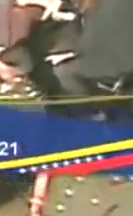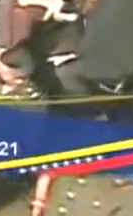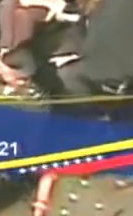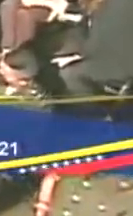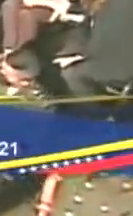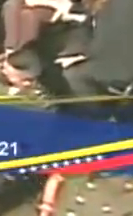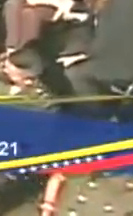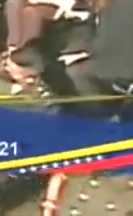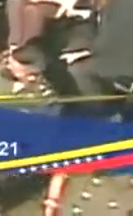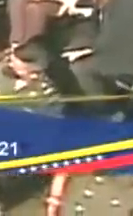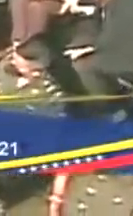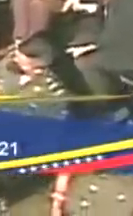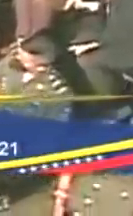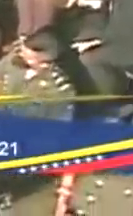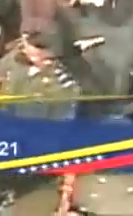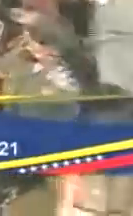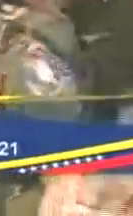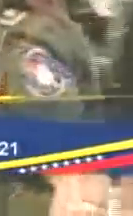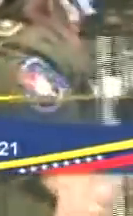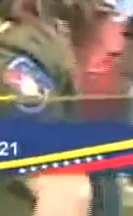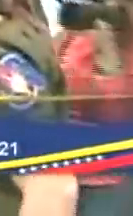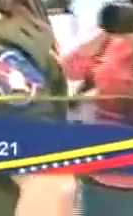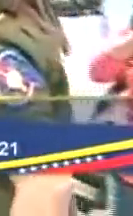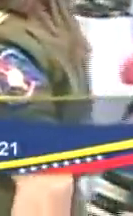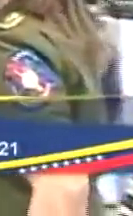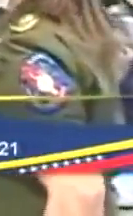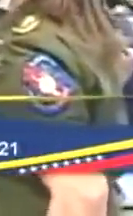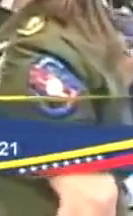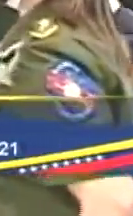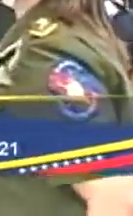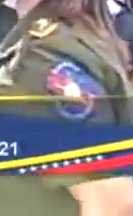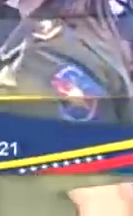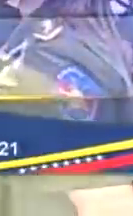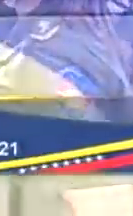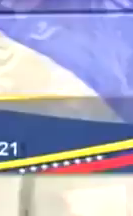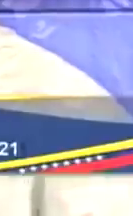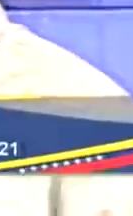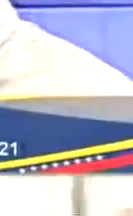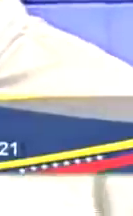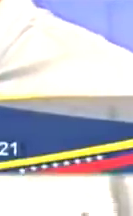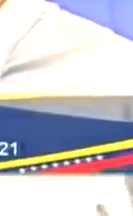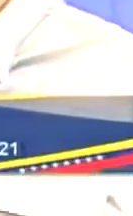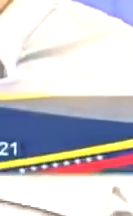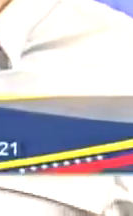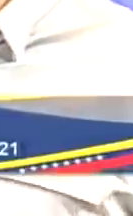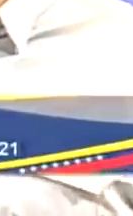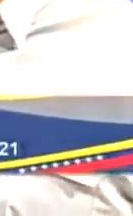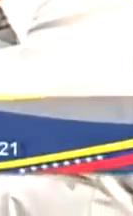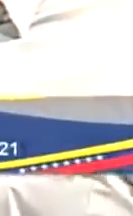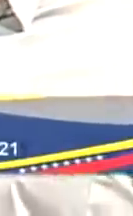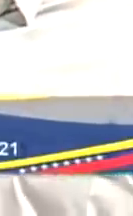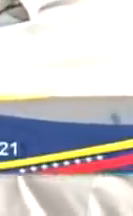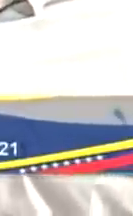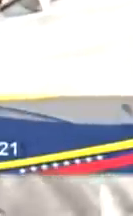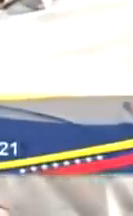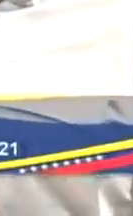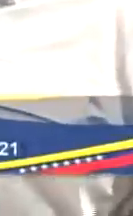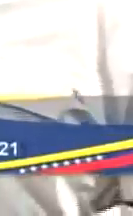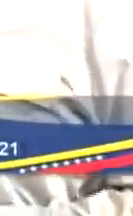Moros entrega los premios nacionales de ciencia, tecnología e innovación. Doctor Carlos Arvelo.